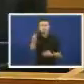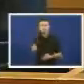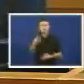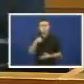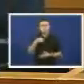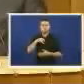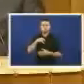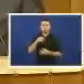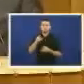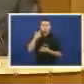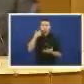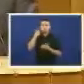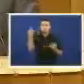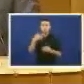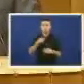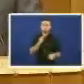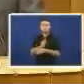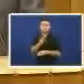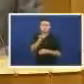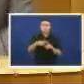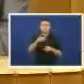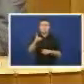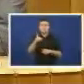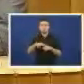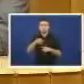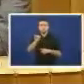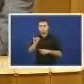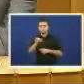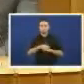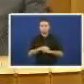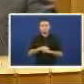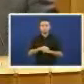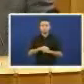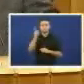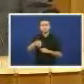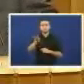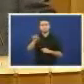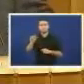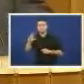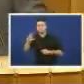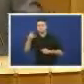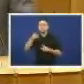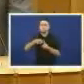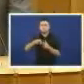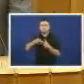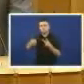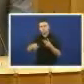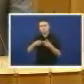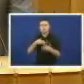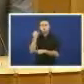son o investimento en IMAXD e de IMAXD o uso das TIC e aposta polo conhecemento